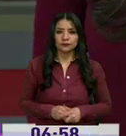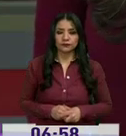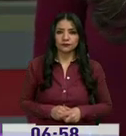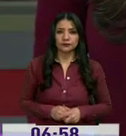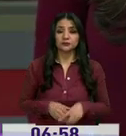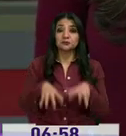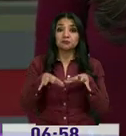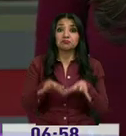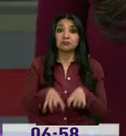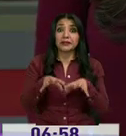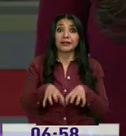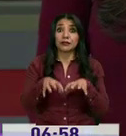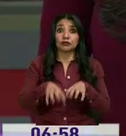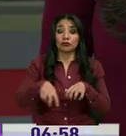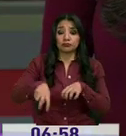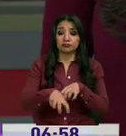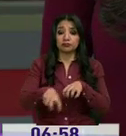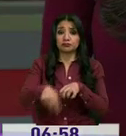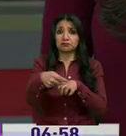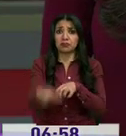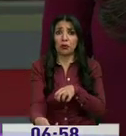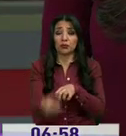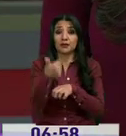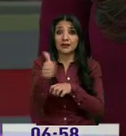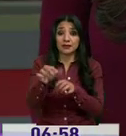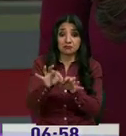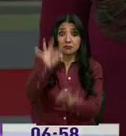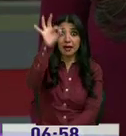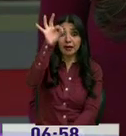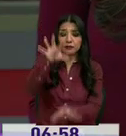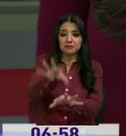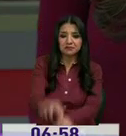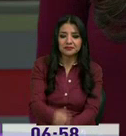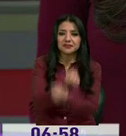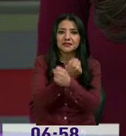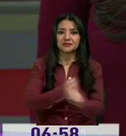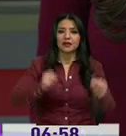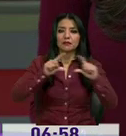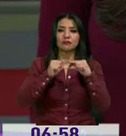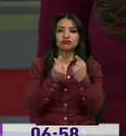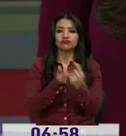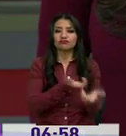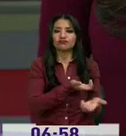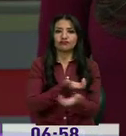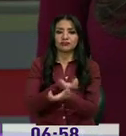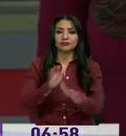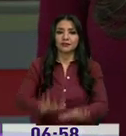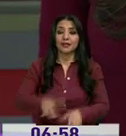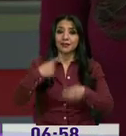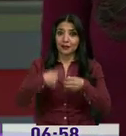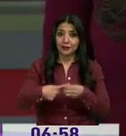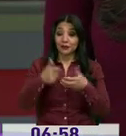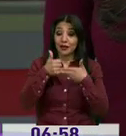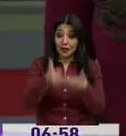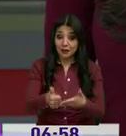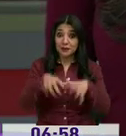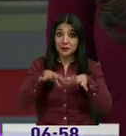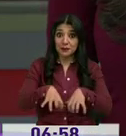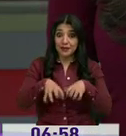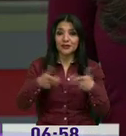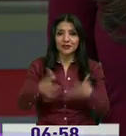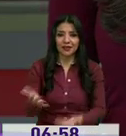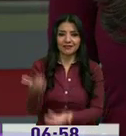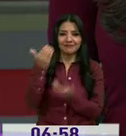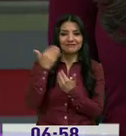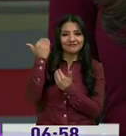Y un perrito que cayó en una alcantarilla de 10 metros de profundidad fue rescatado por el Cuerpo de Bomberos de Quito. Tras la ayuda al can, fue adoptado